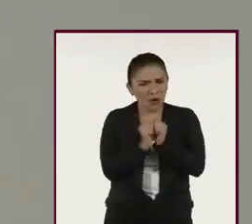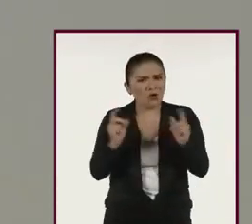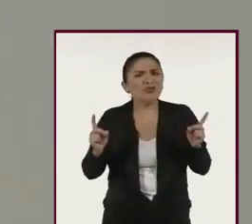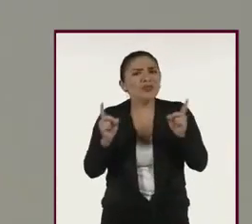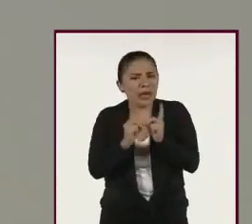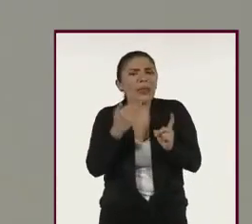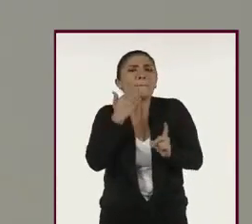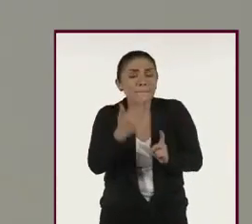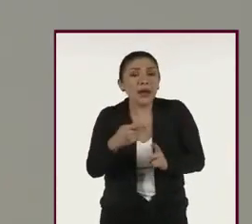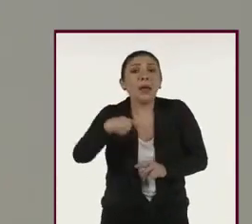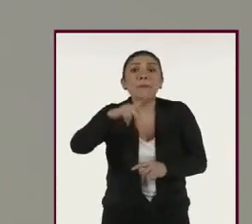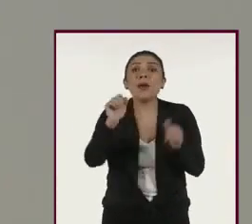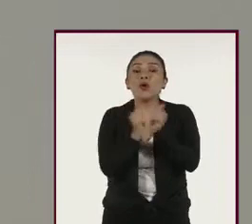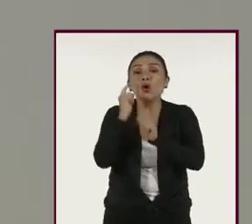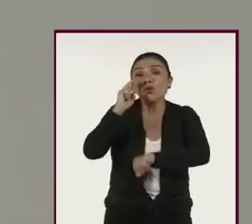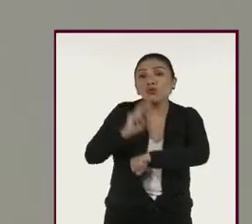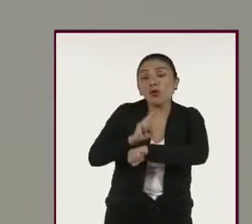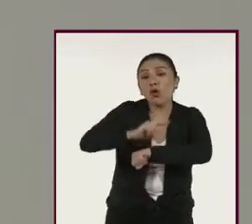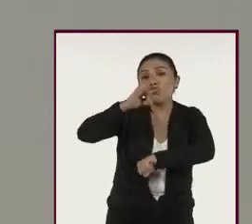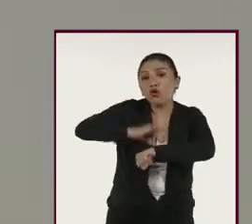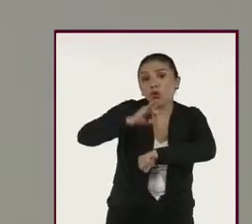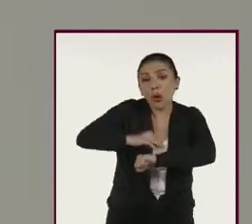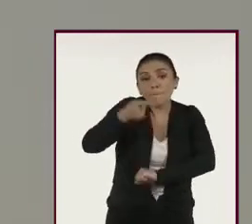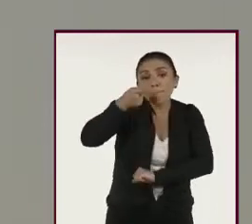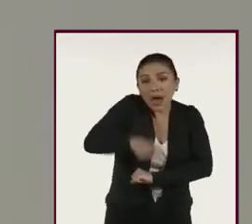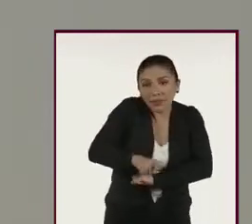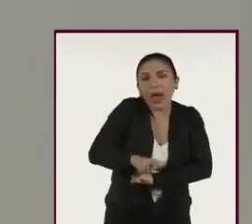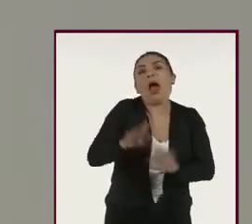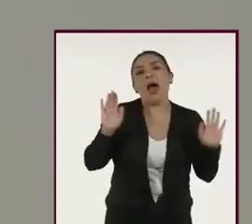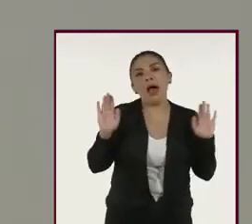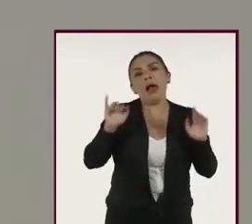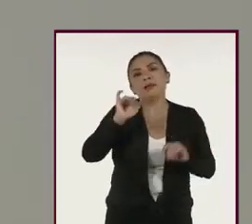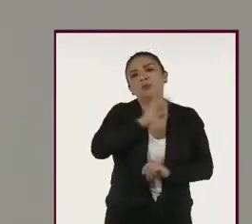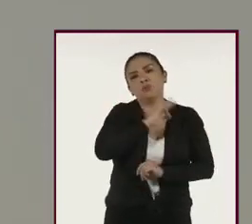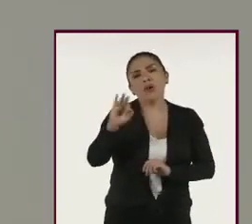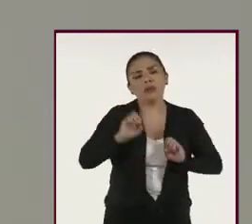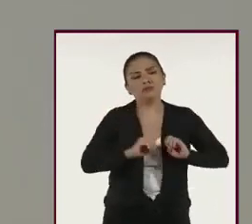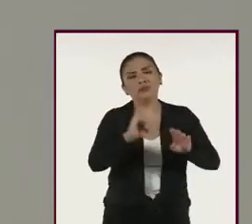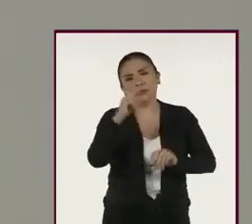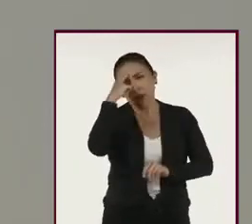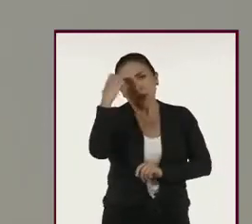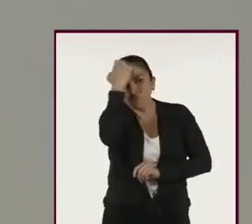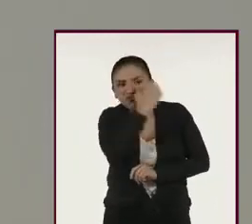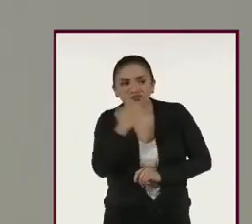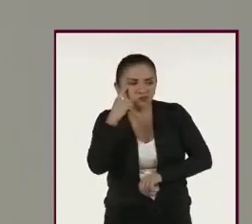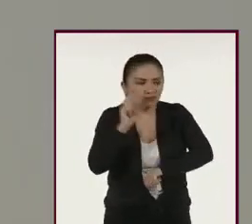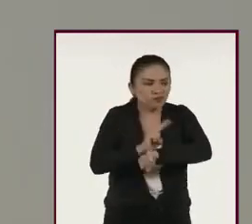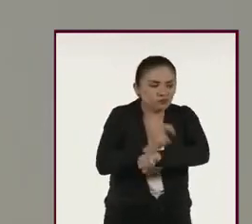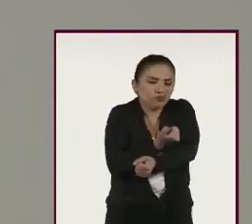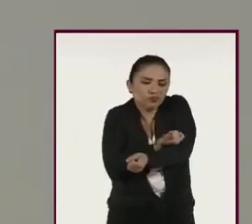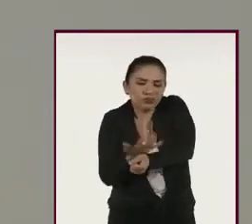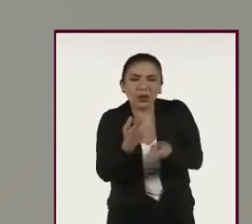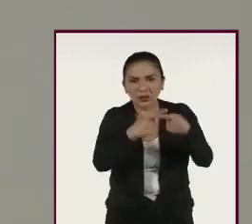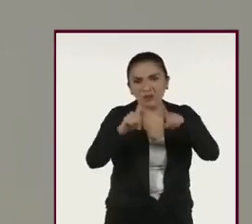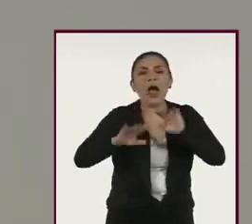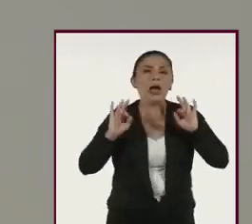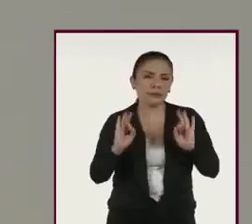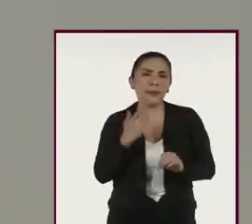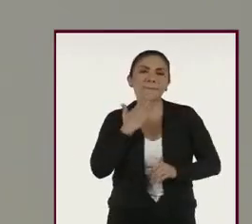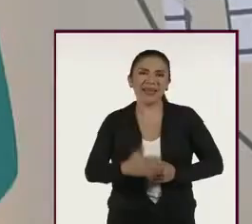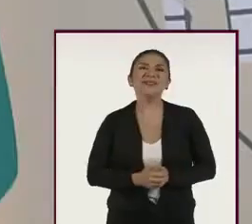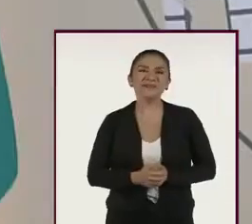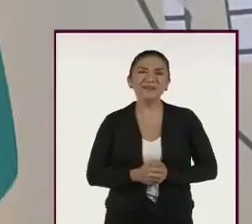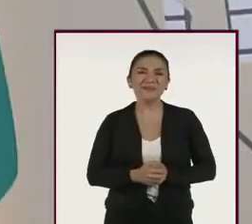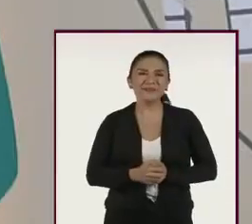solamente cuando la indica un médico, y después de haber tenido una evaluación completa y haberse realizado estudios de laboratorio. Muchas